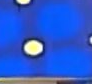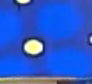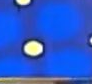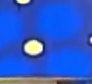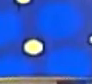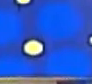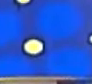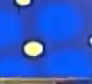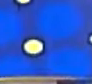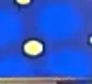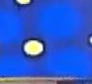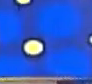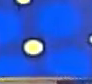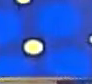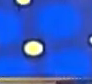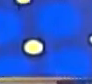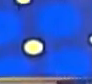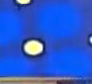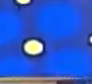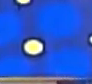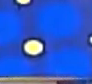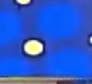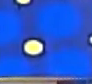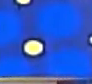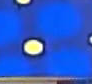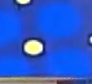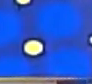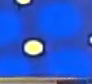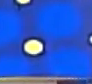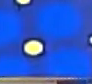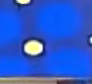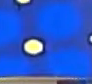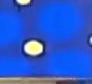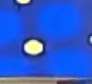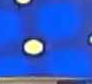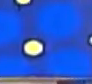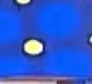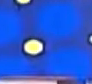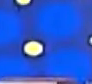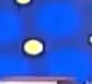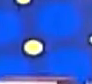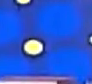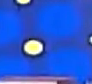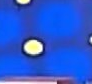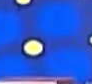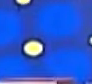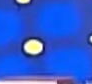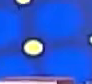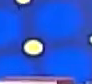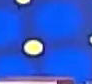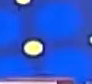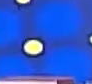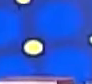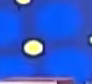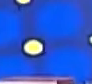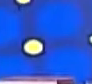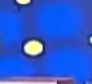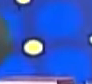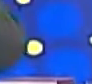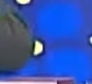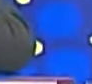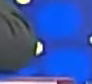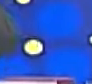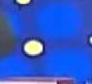hombres y mujeres de a pie, ciudadanos y ciudadanas de Venezuela, y la decisión que ustedes han tomado, da